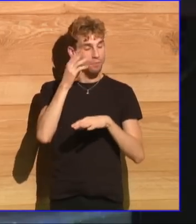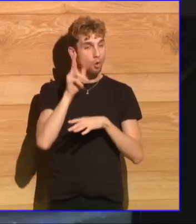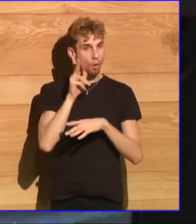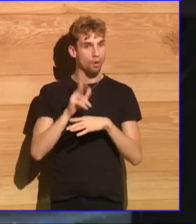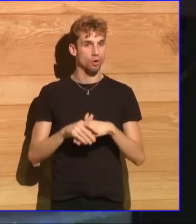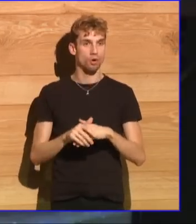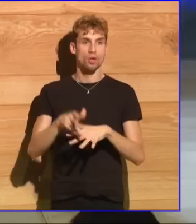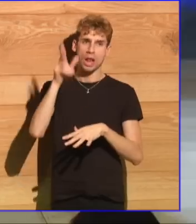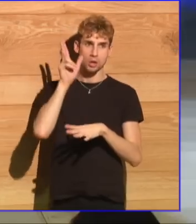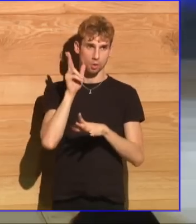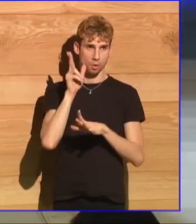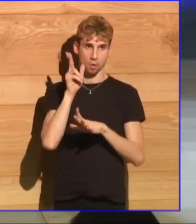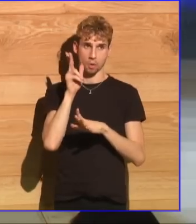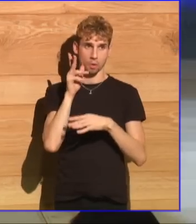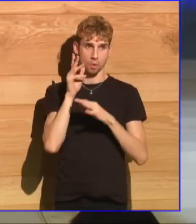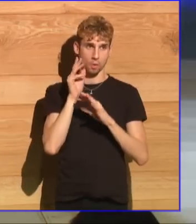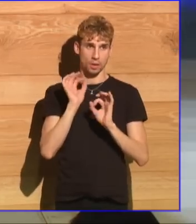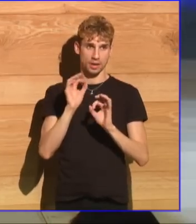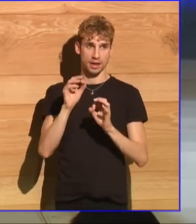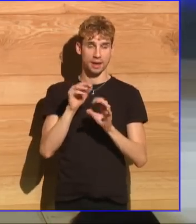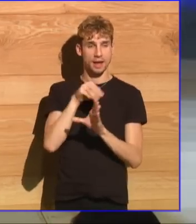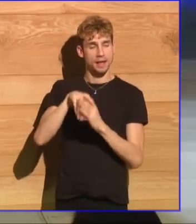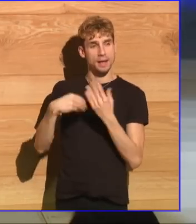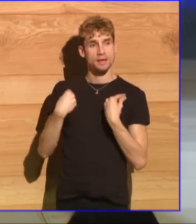lujo indiscriminado en el que vivían en Shanghái